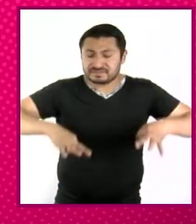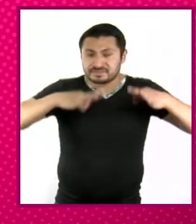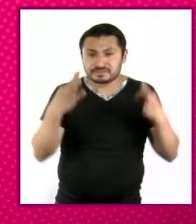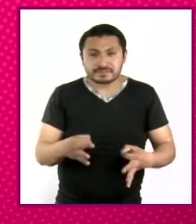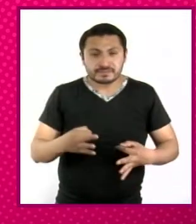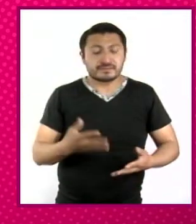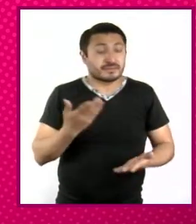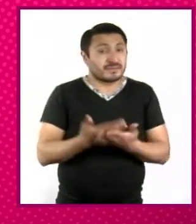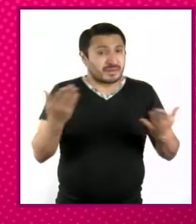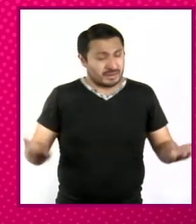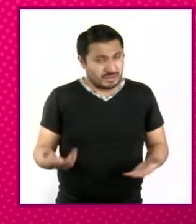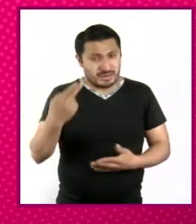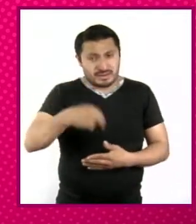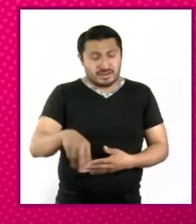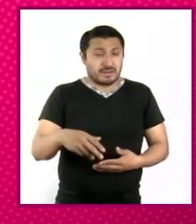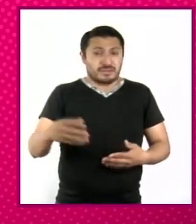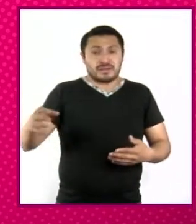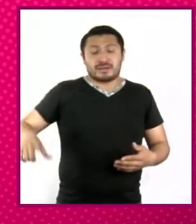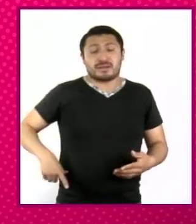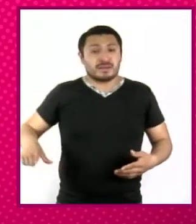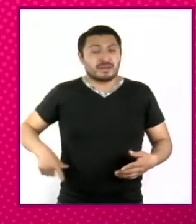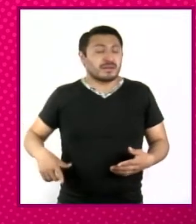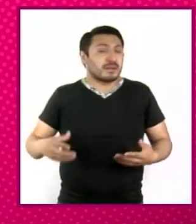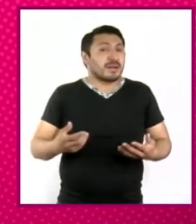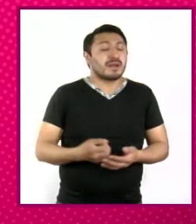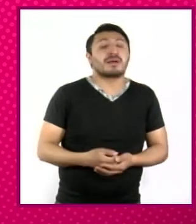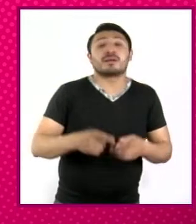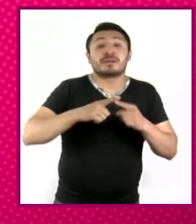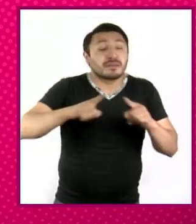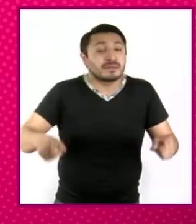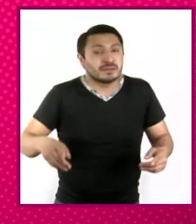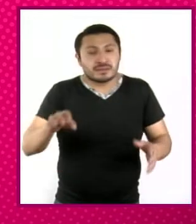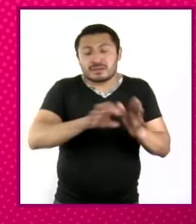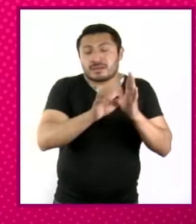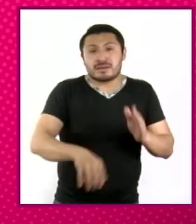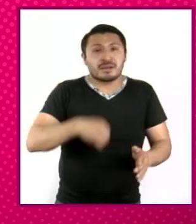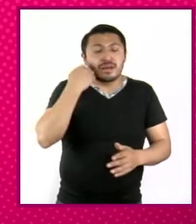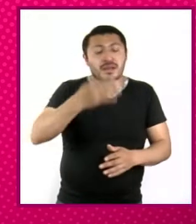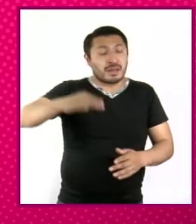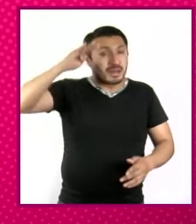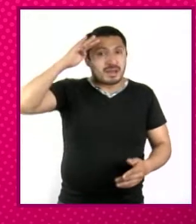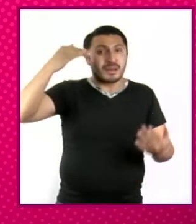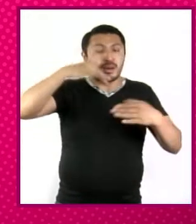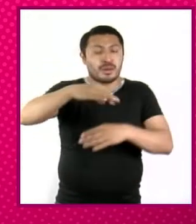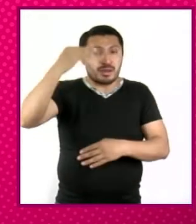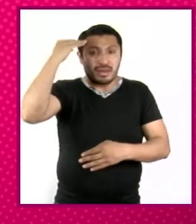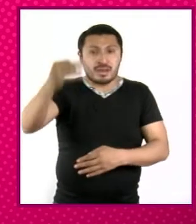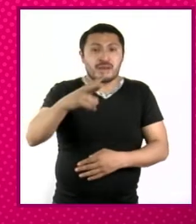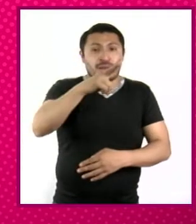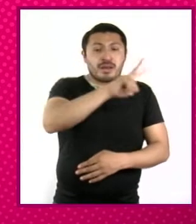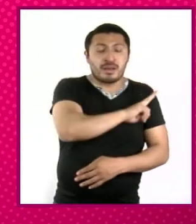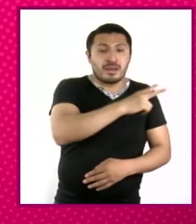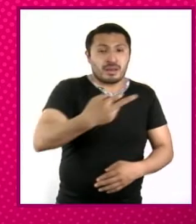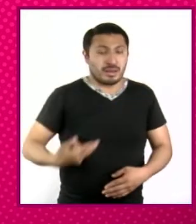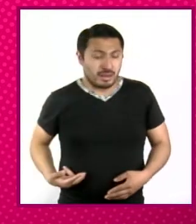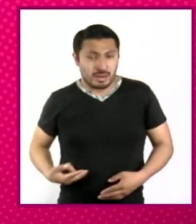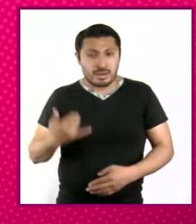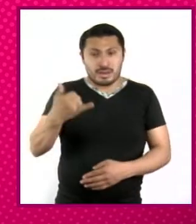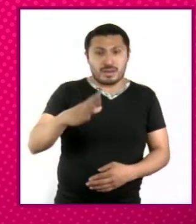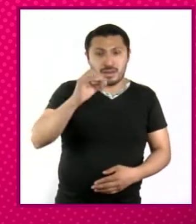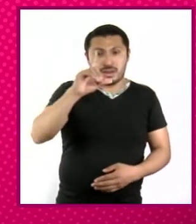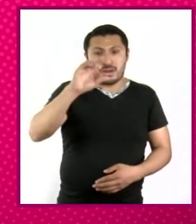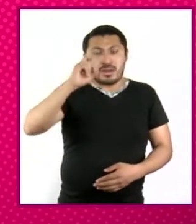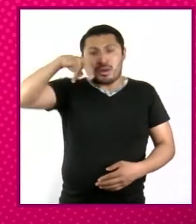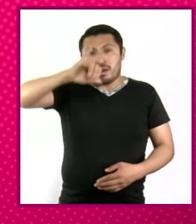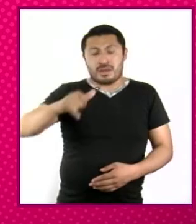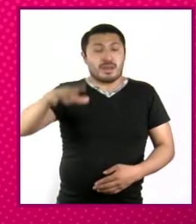de los que ahora pues, son los estados dominantes. Tratemos de pensar, por ejemplo, en todo el periodo virreinal y de colonia, por